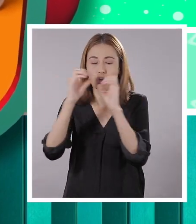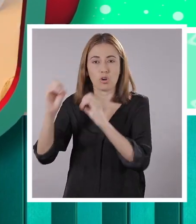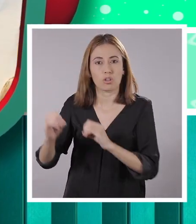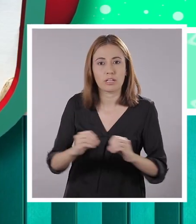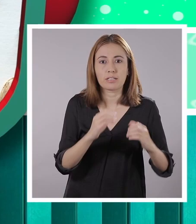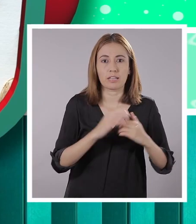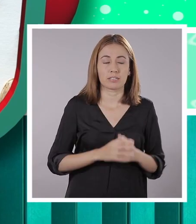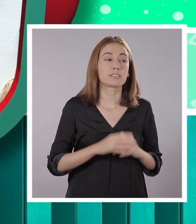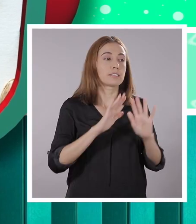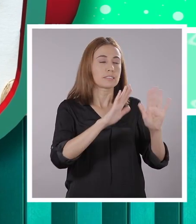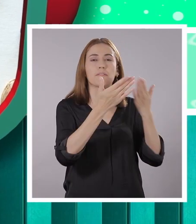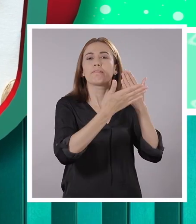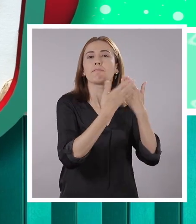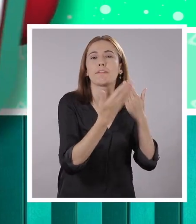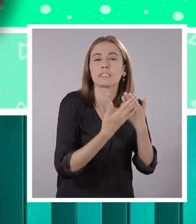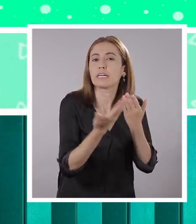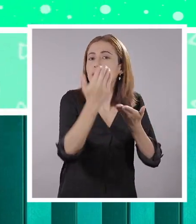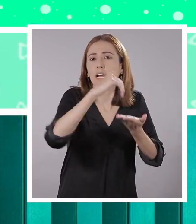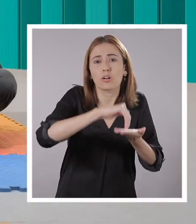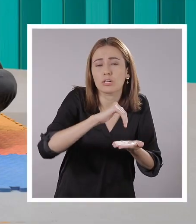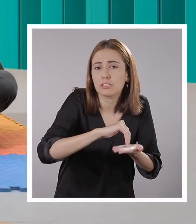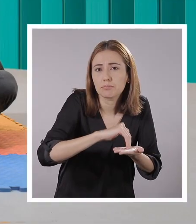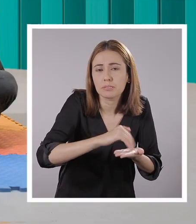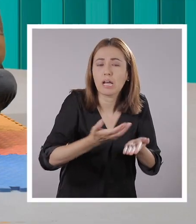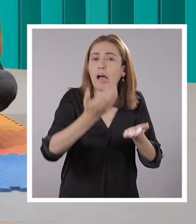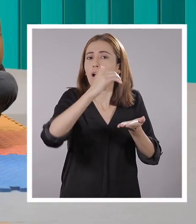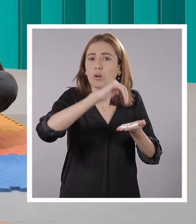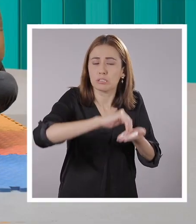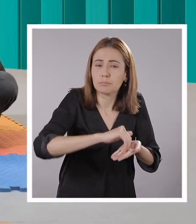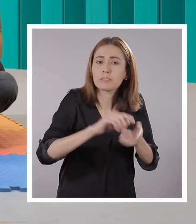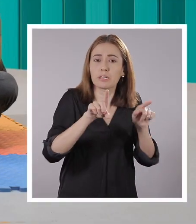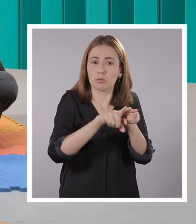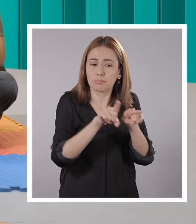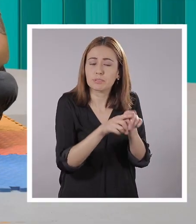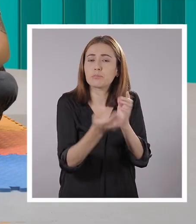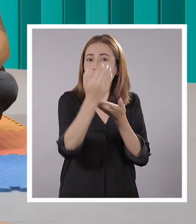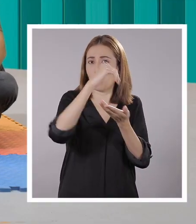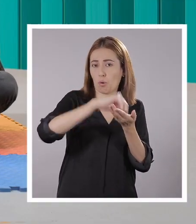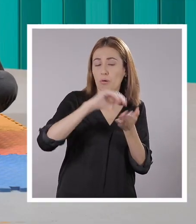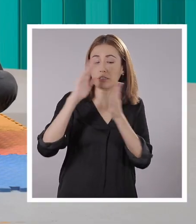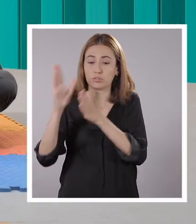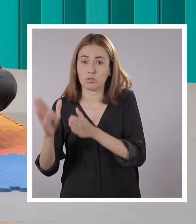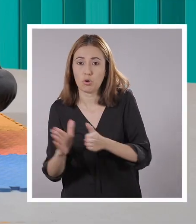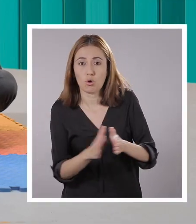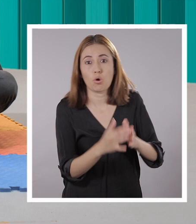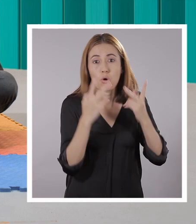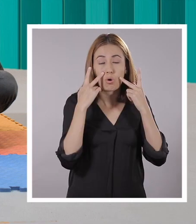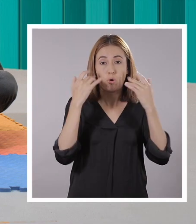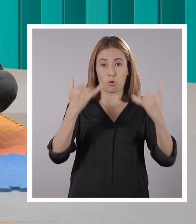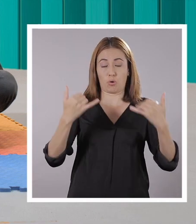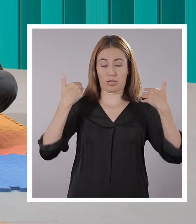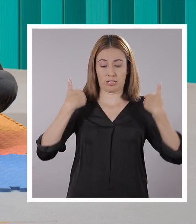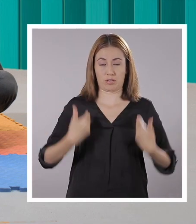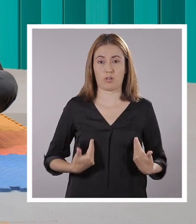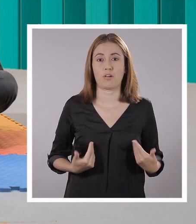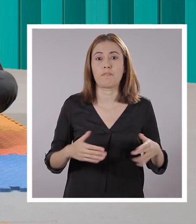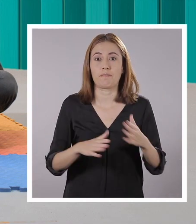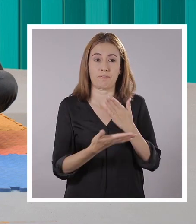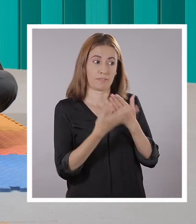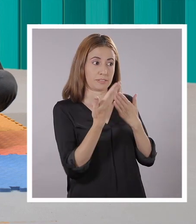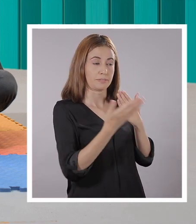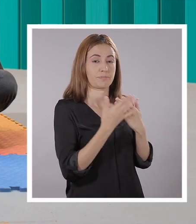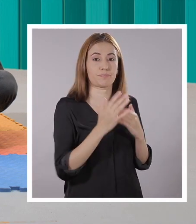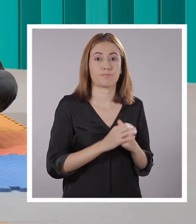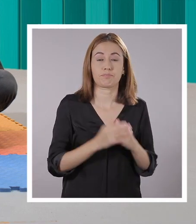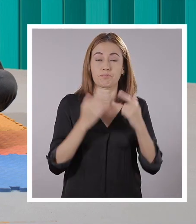o figuras ordenadas. Facilito, es algo que se repite y los patrones están en todo momento y ahora lo vamos a hacer con nuestro